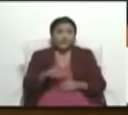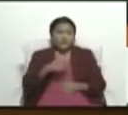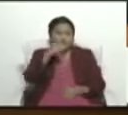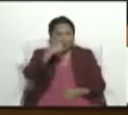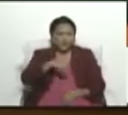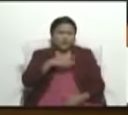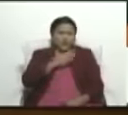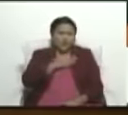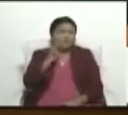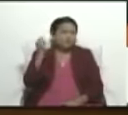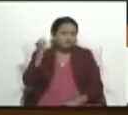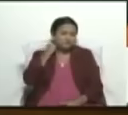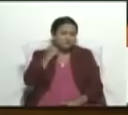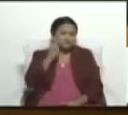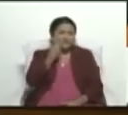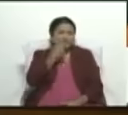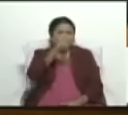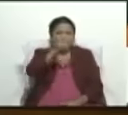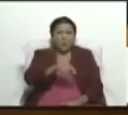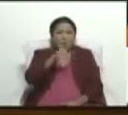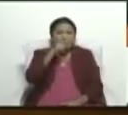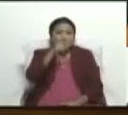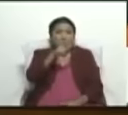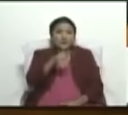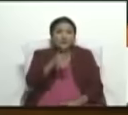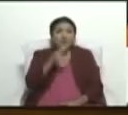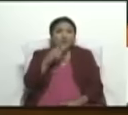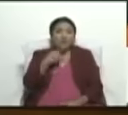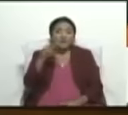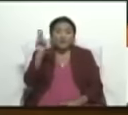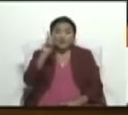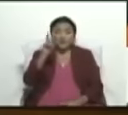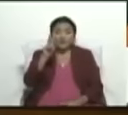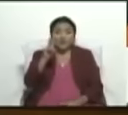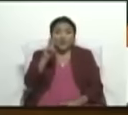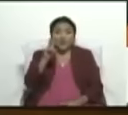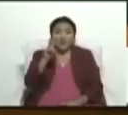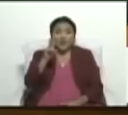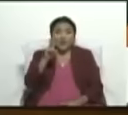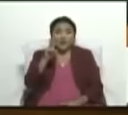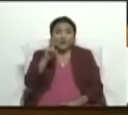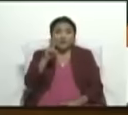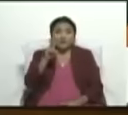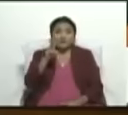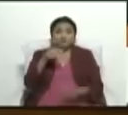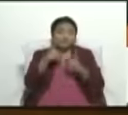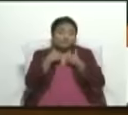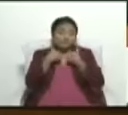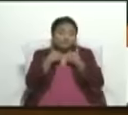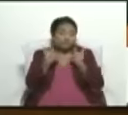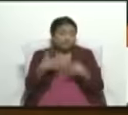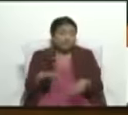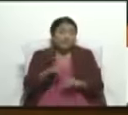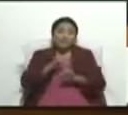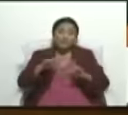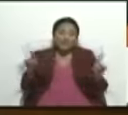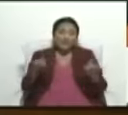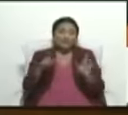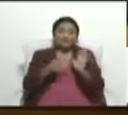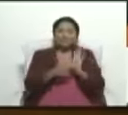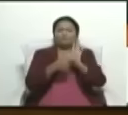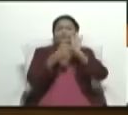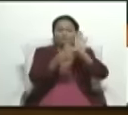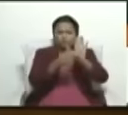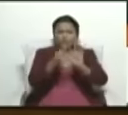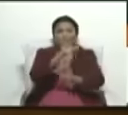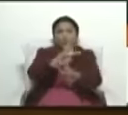a Canserbero como un mártir de la juventud venezolana y un héroe de la cultura nacional, un héroe